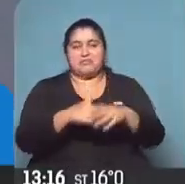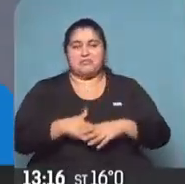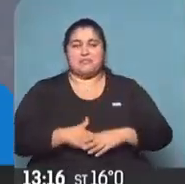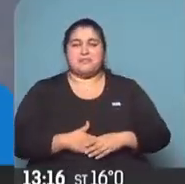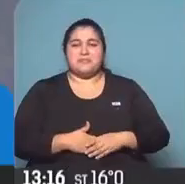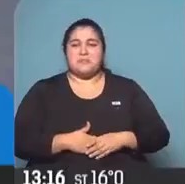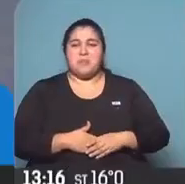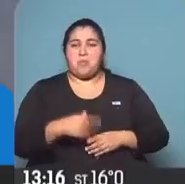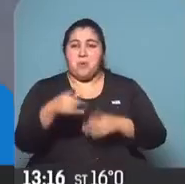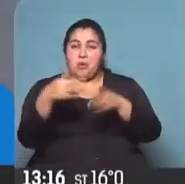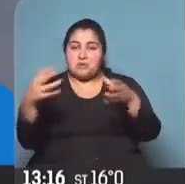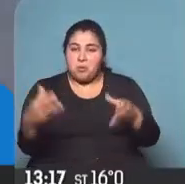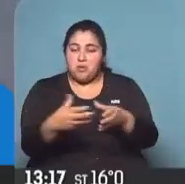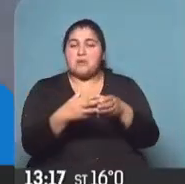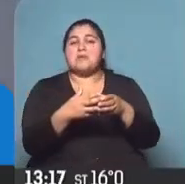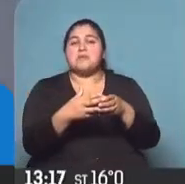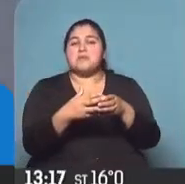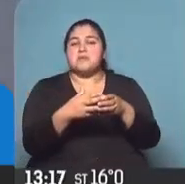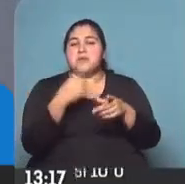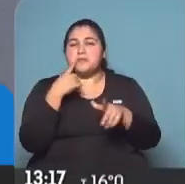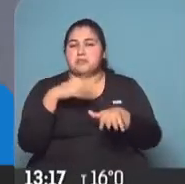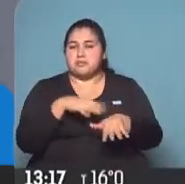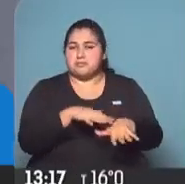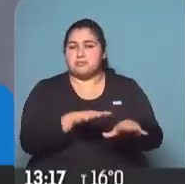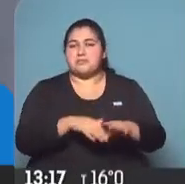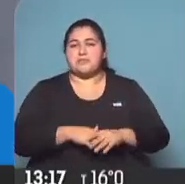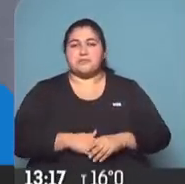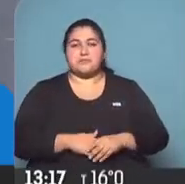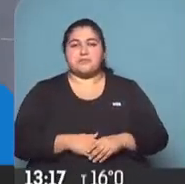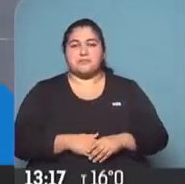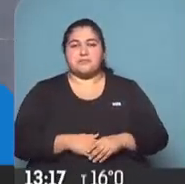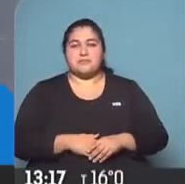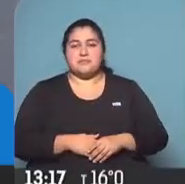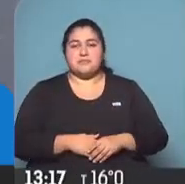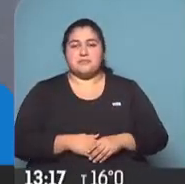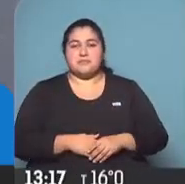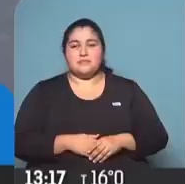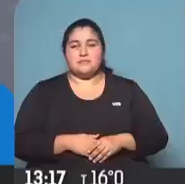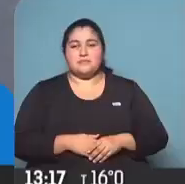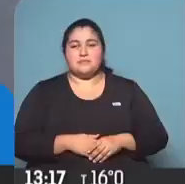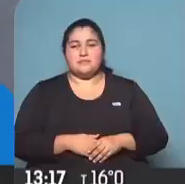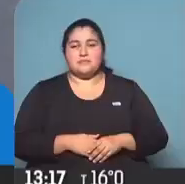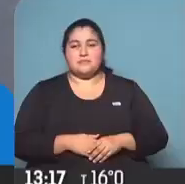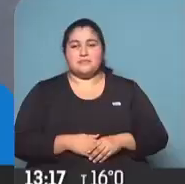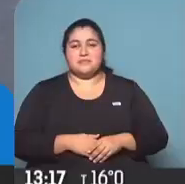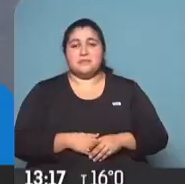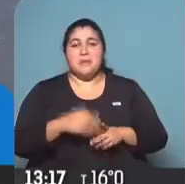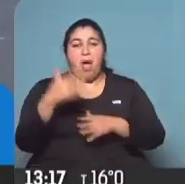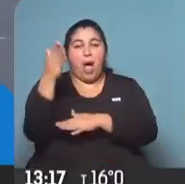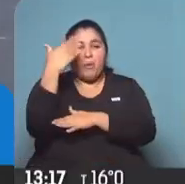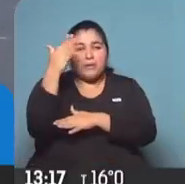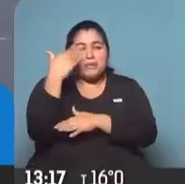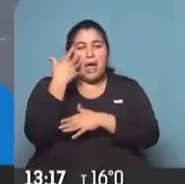se aproximan para efectuar con paso marcial abanderados y